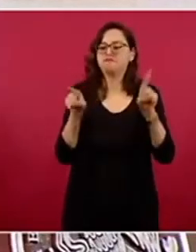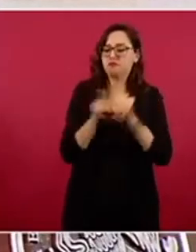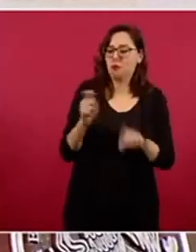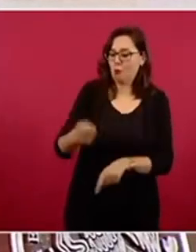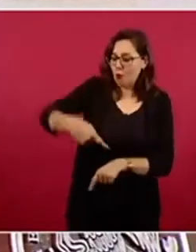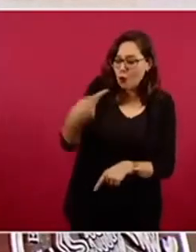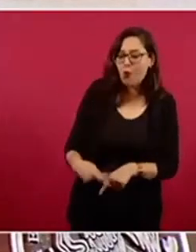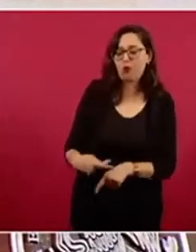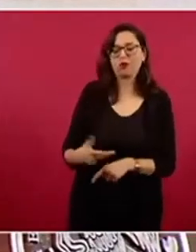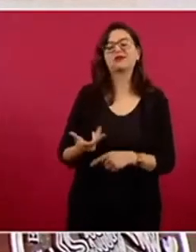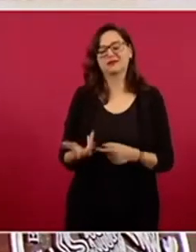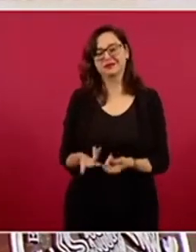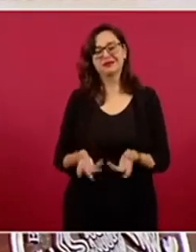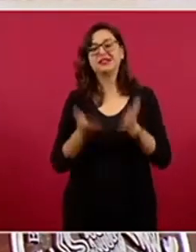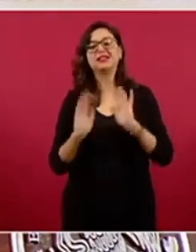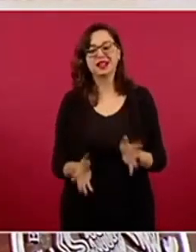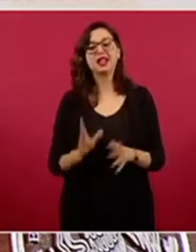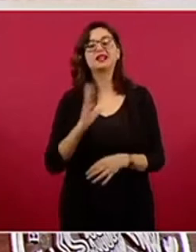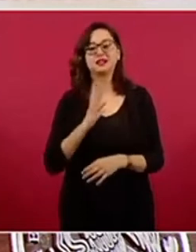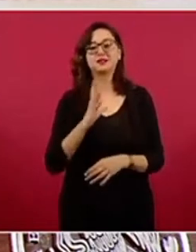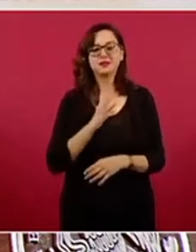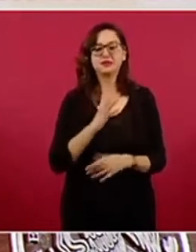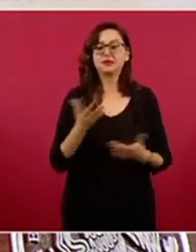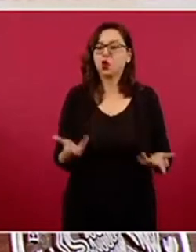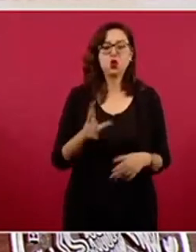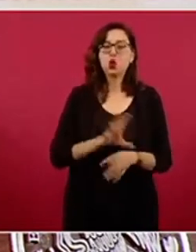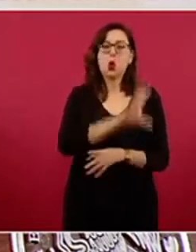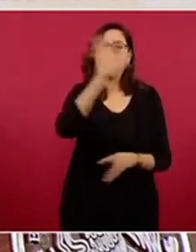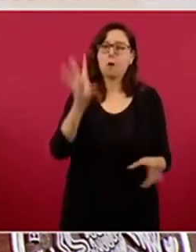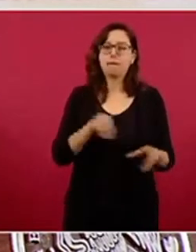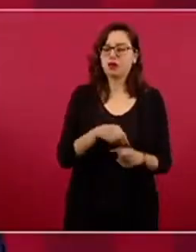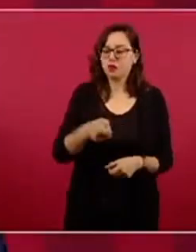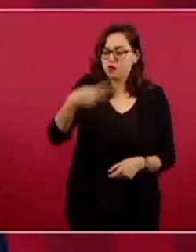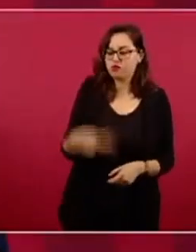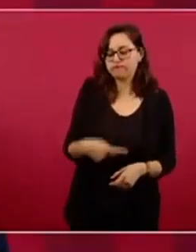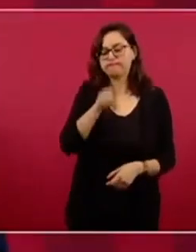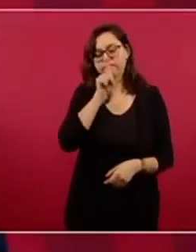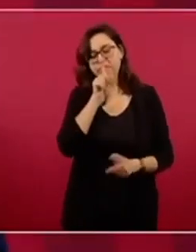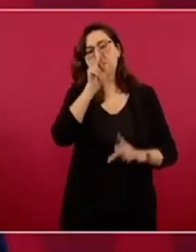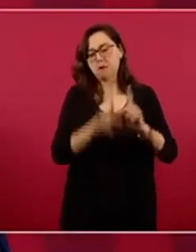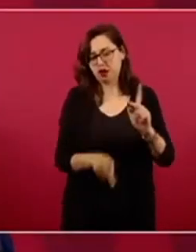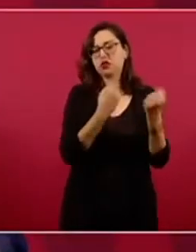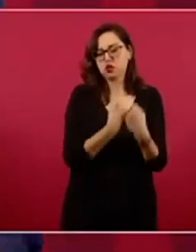de todos los mexicanos. Desde luego es una sociedad, pero